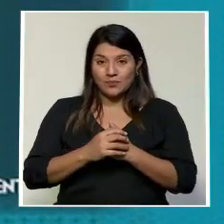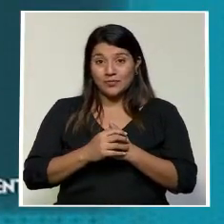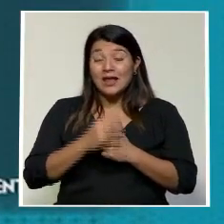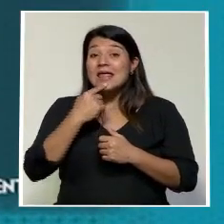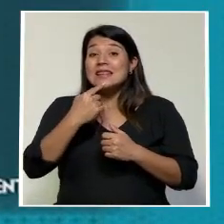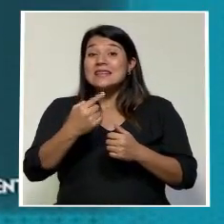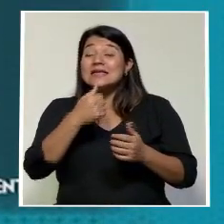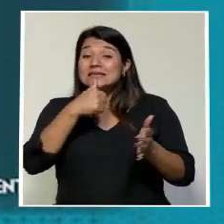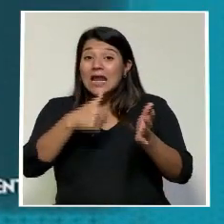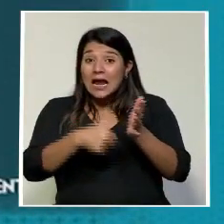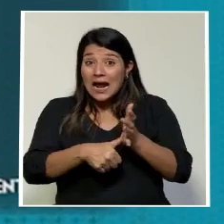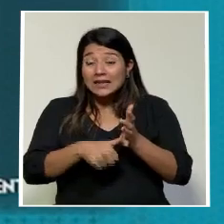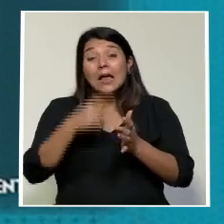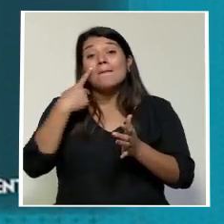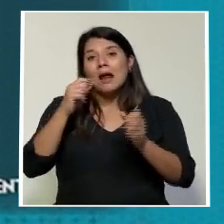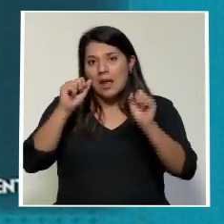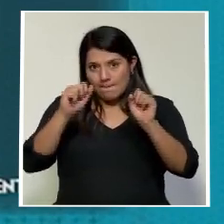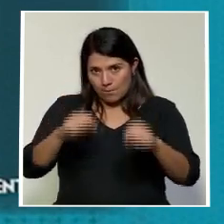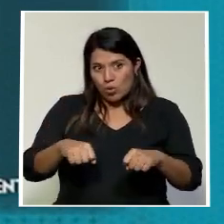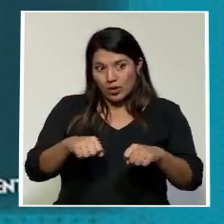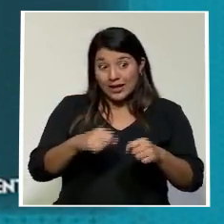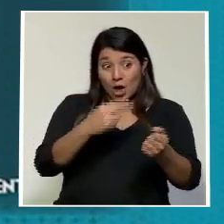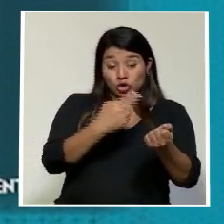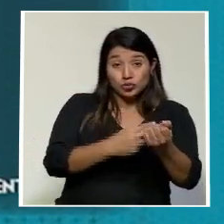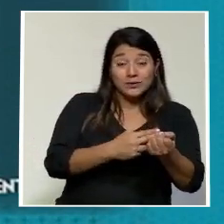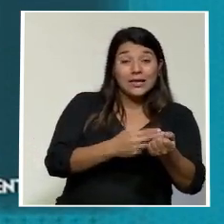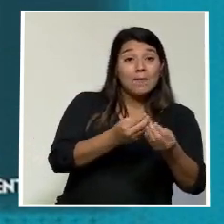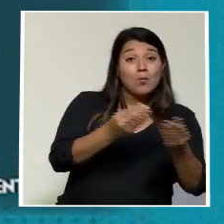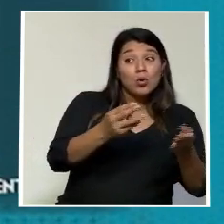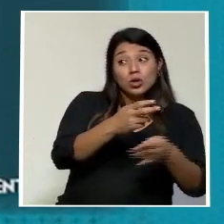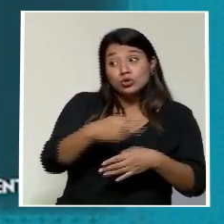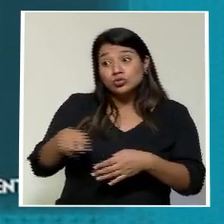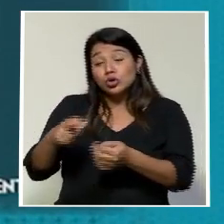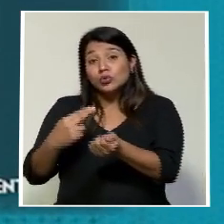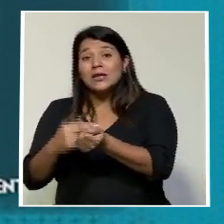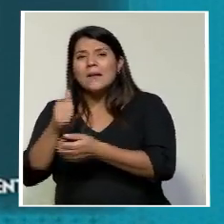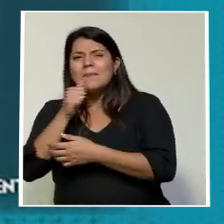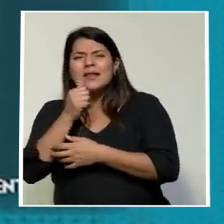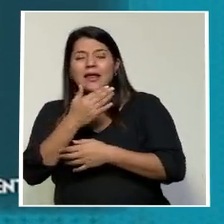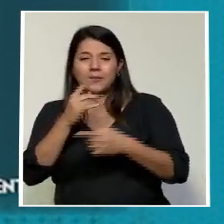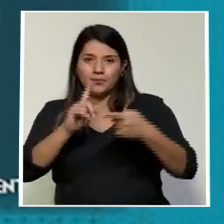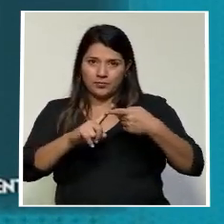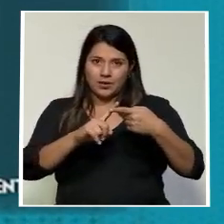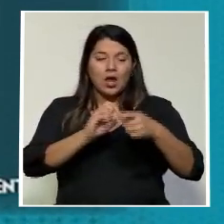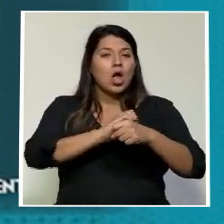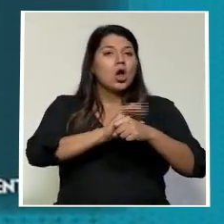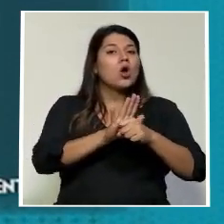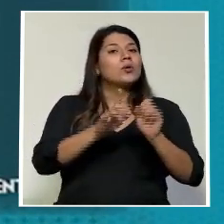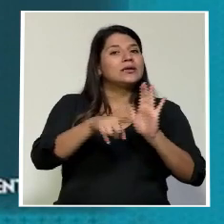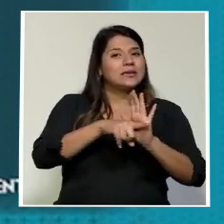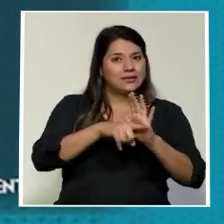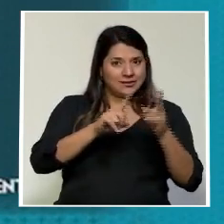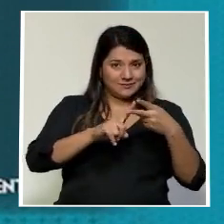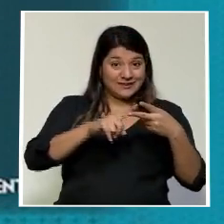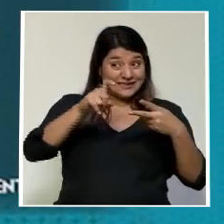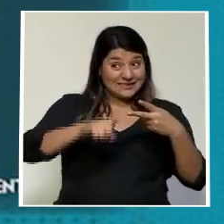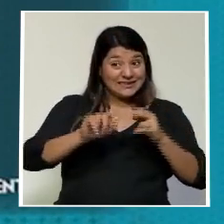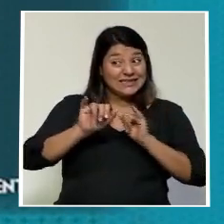de pacientes a estos centros siguen siendo pacientes COVID negativos, requerimiento de hospitalización por periodo de tres a cinco días,